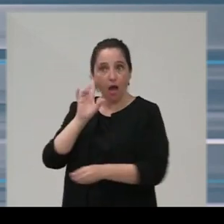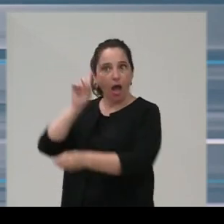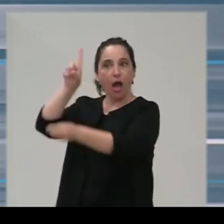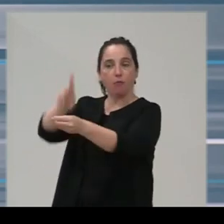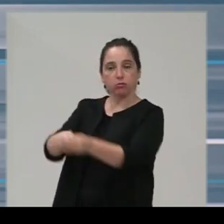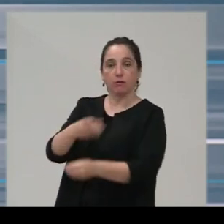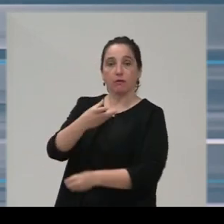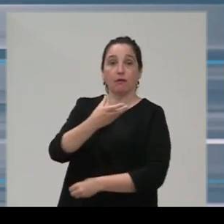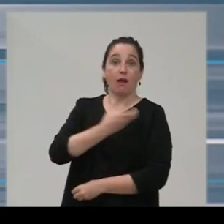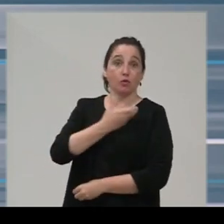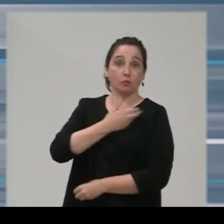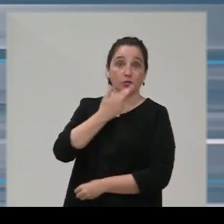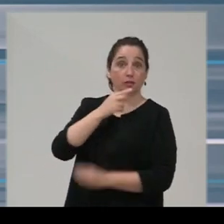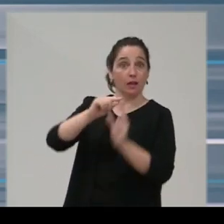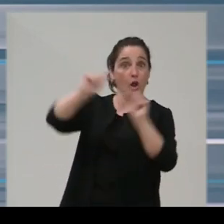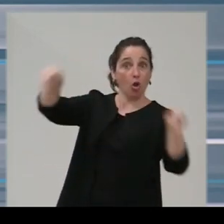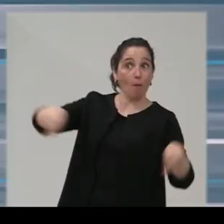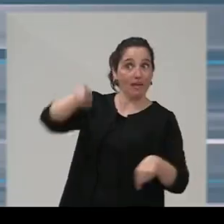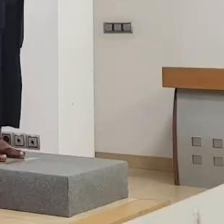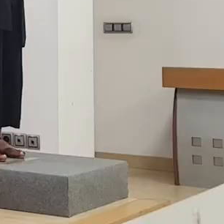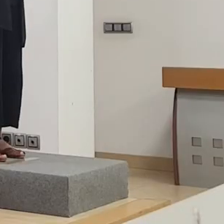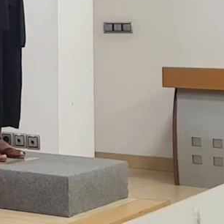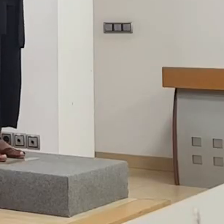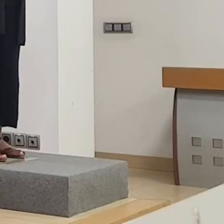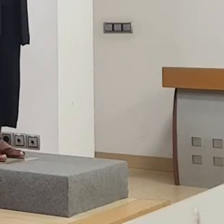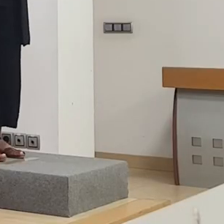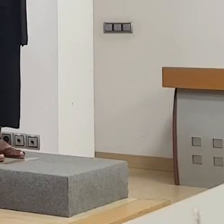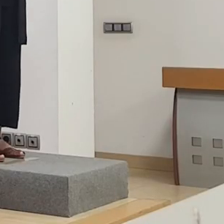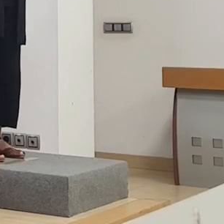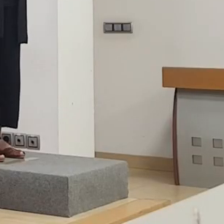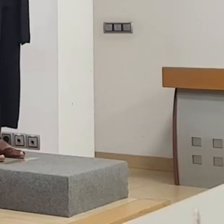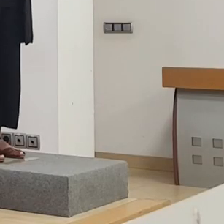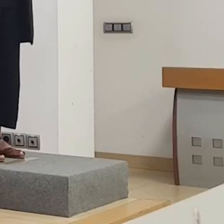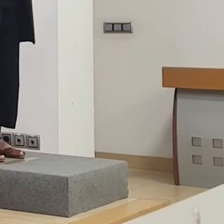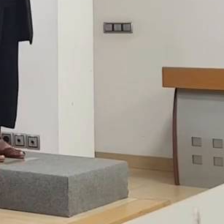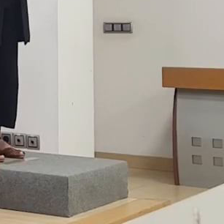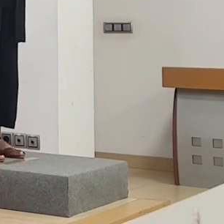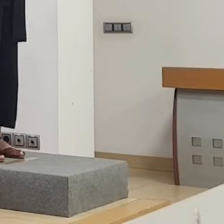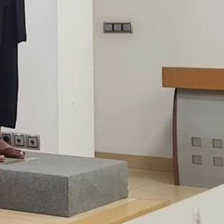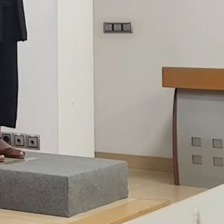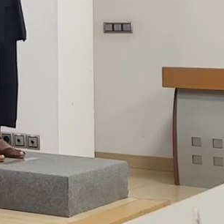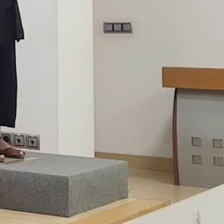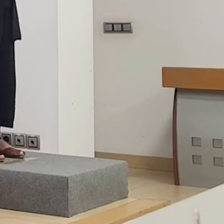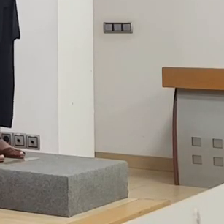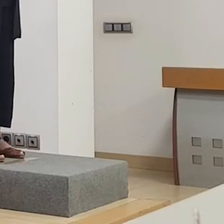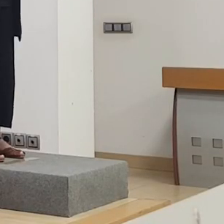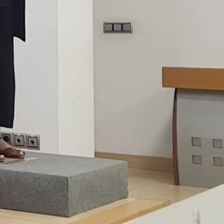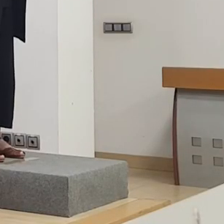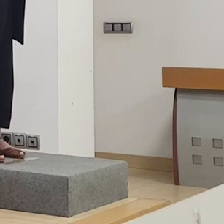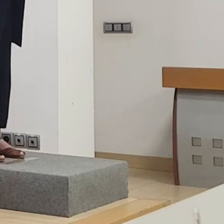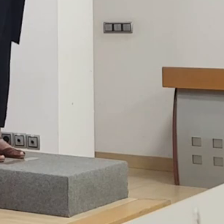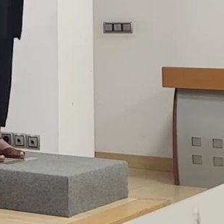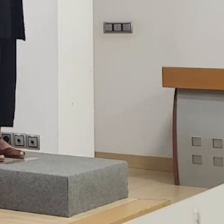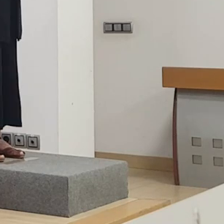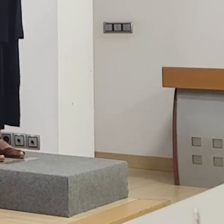convenio firmado por el Ayuntamiento de Santander para la mejora de los campos de sport del Sardinero yo creo que esa es la mejor